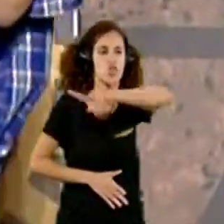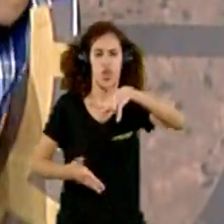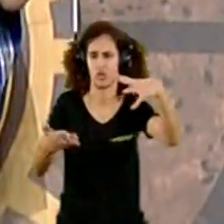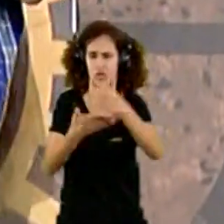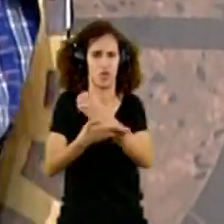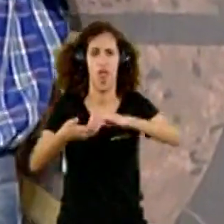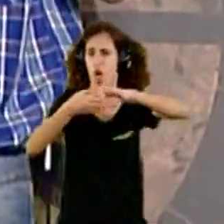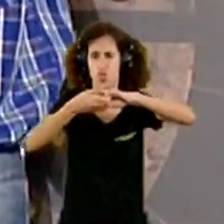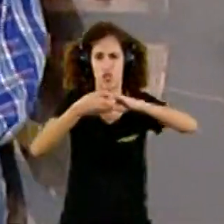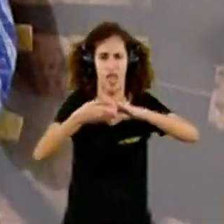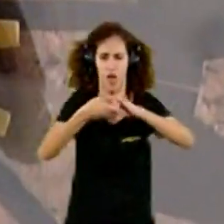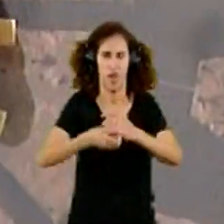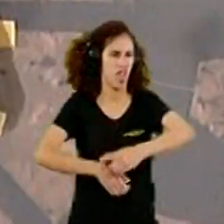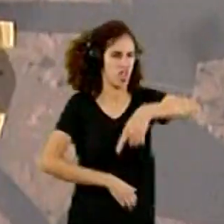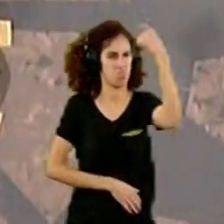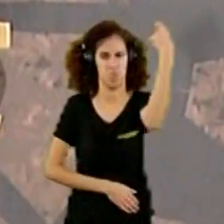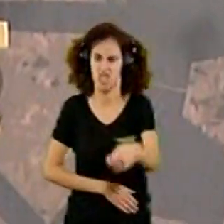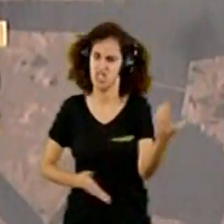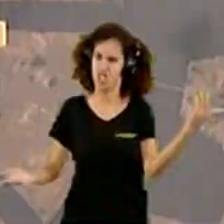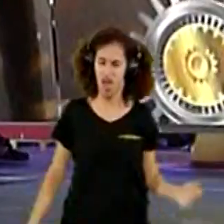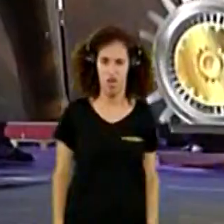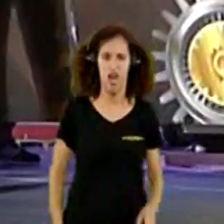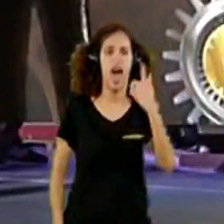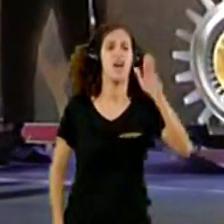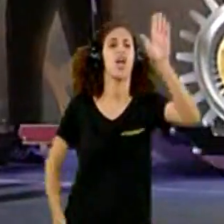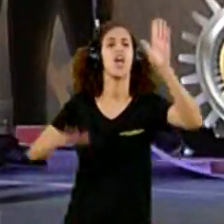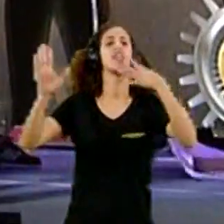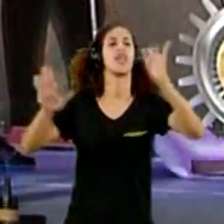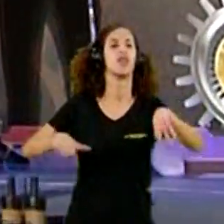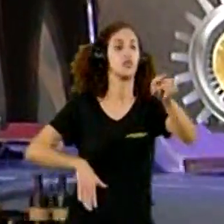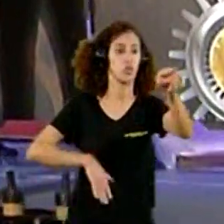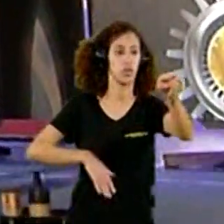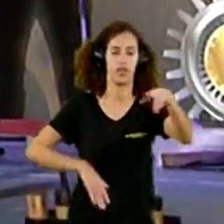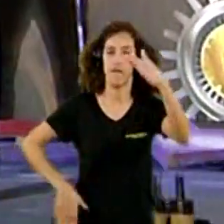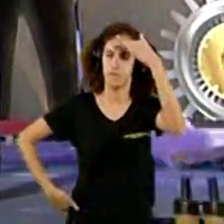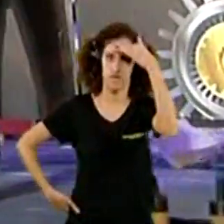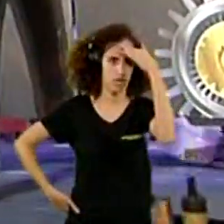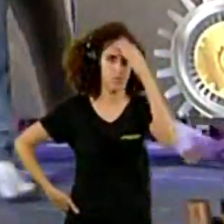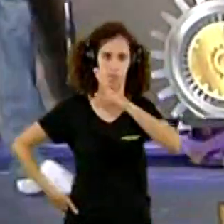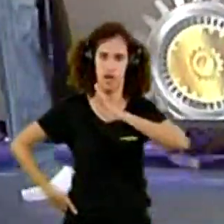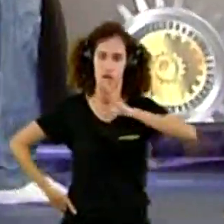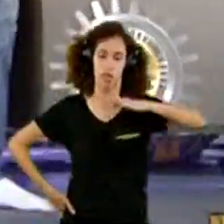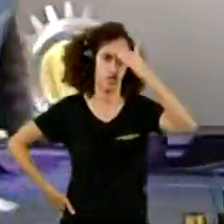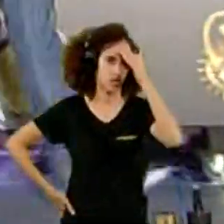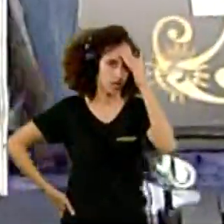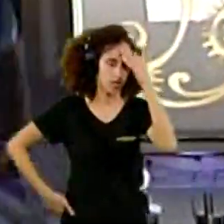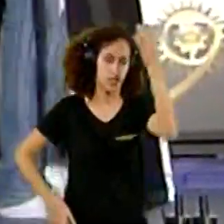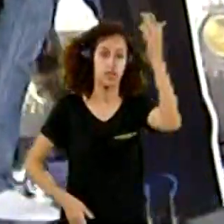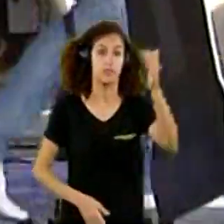un pesado? Que dice, Chacho, qué pesado de cuñado. Que levante la mano, a ver, tú, vos, mi madre. Pues tú quieres